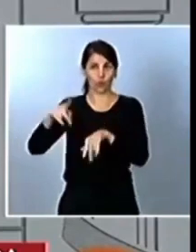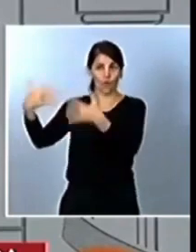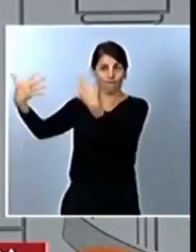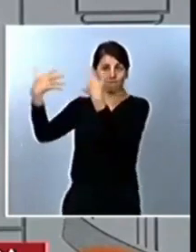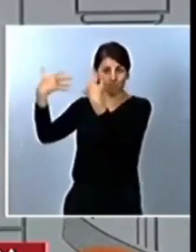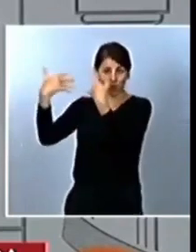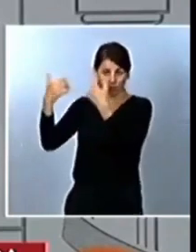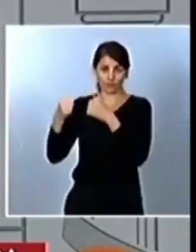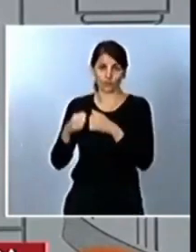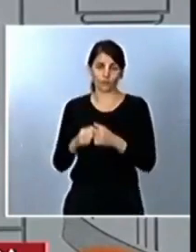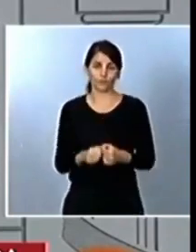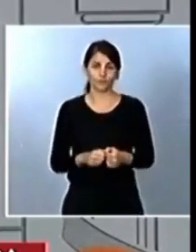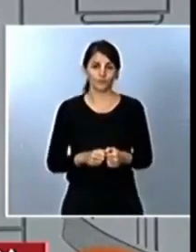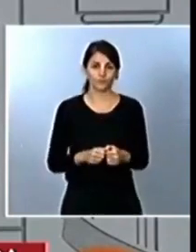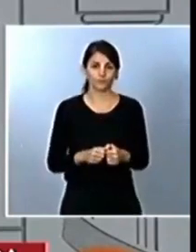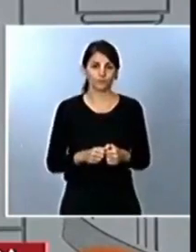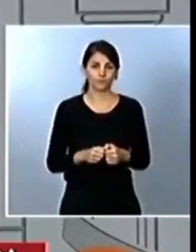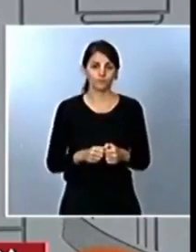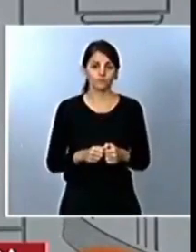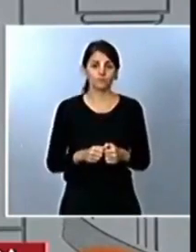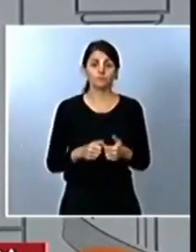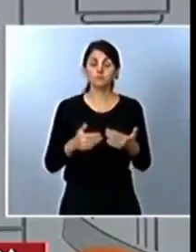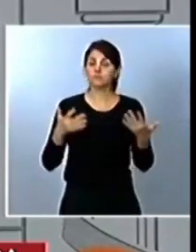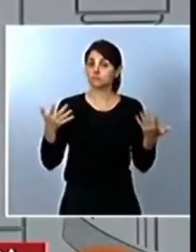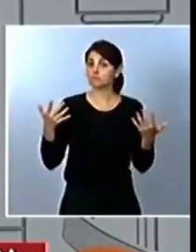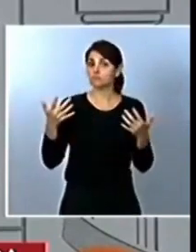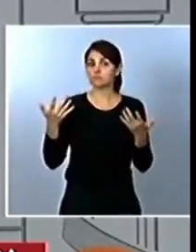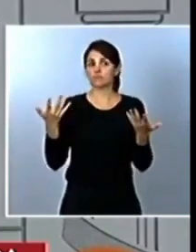meses. A partir de ahí, como he dicho,